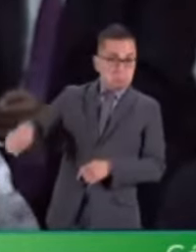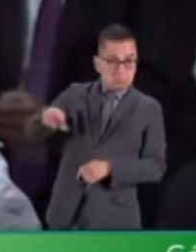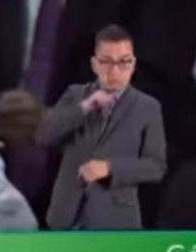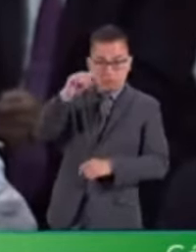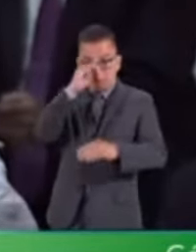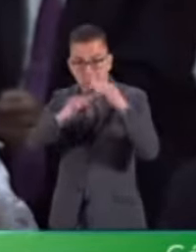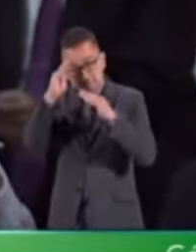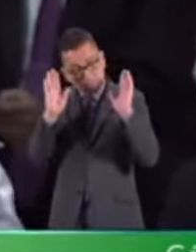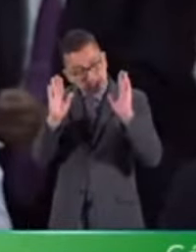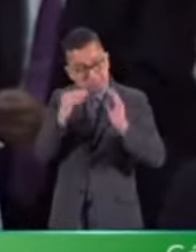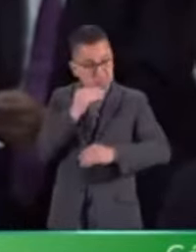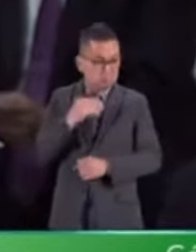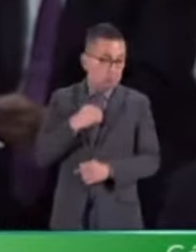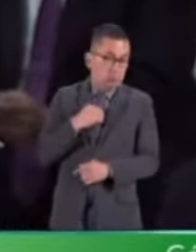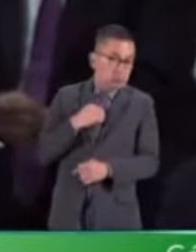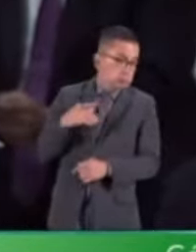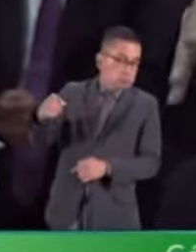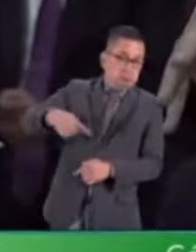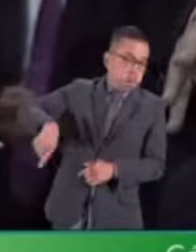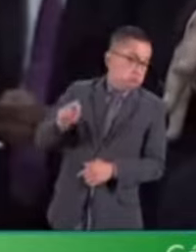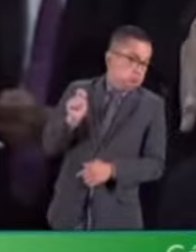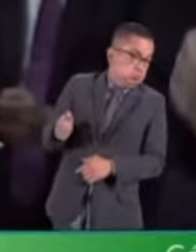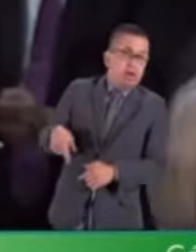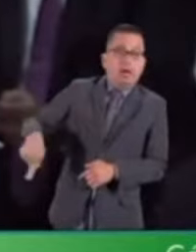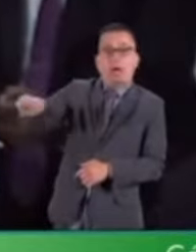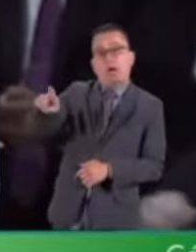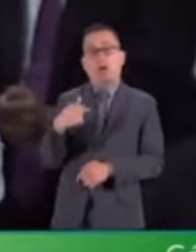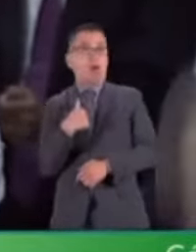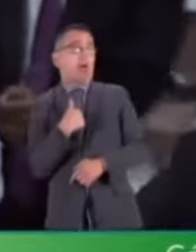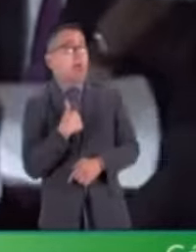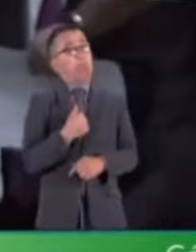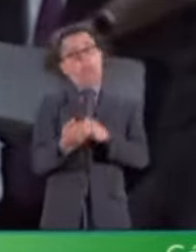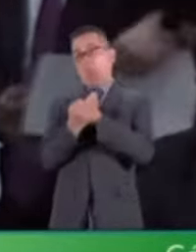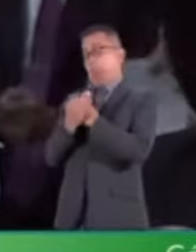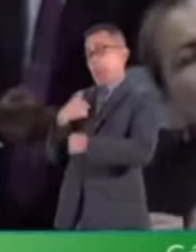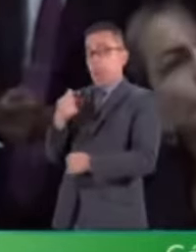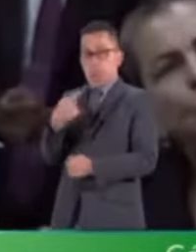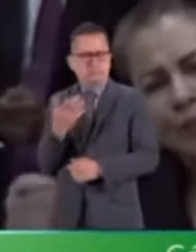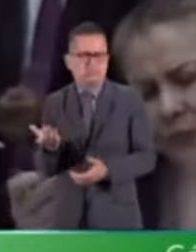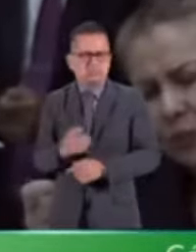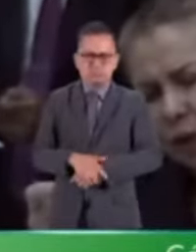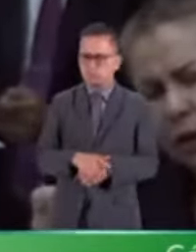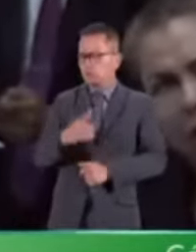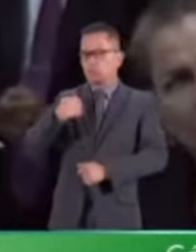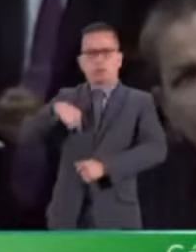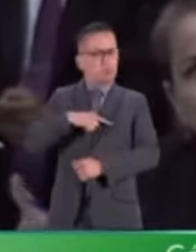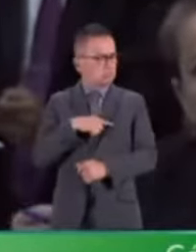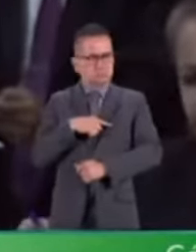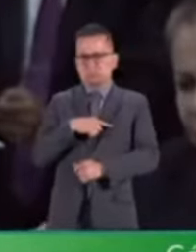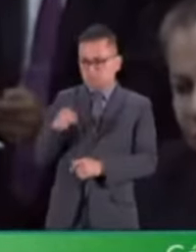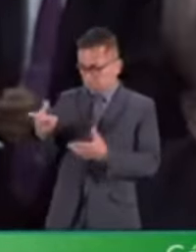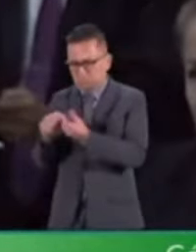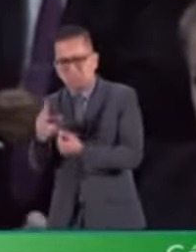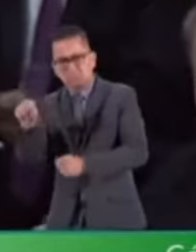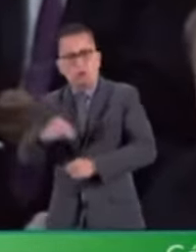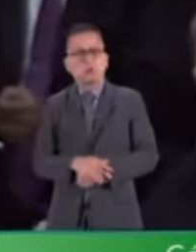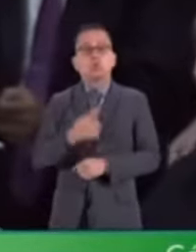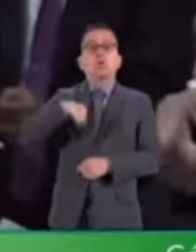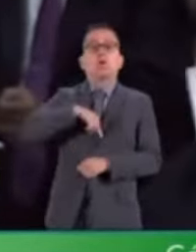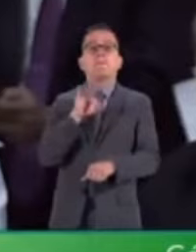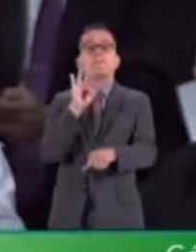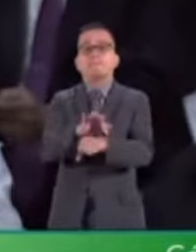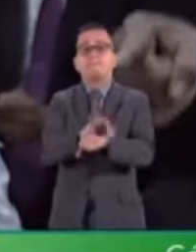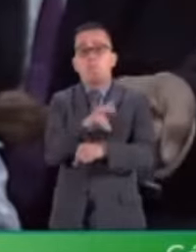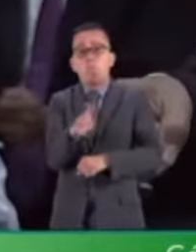sigan en el disimulo y en el autoengaño. Nosotros no, vamos a seguir con el pueblo y